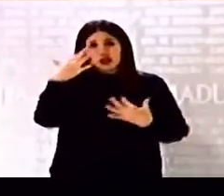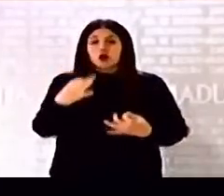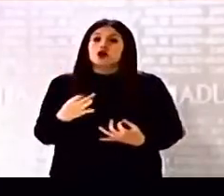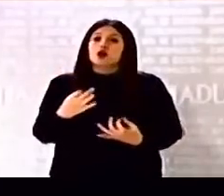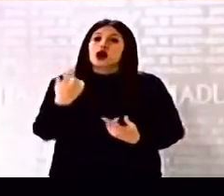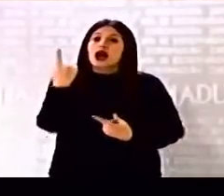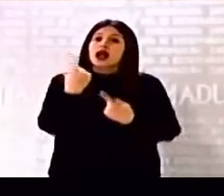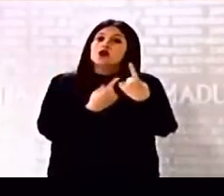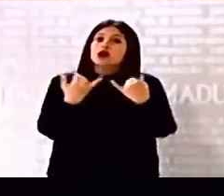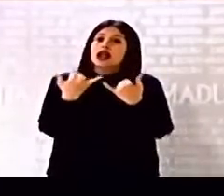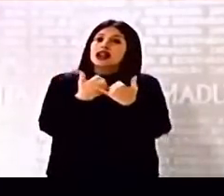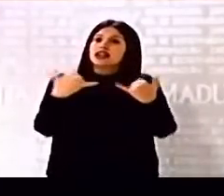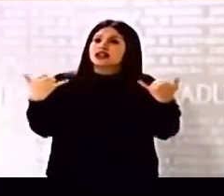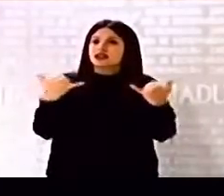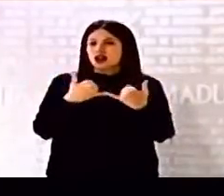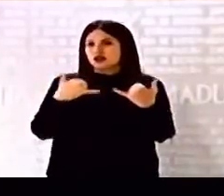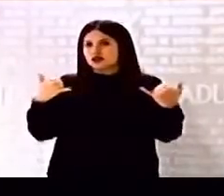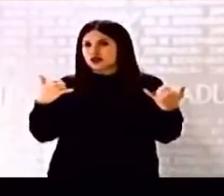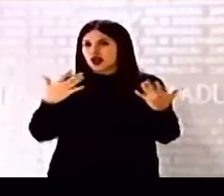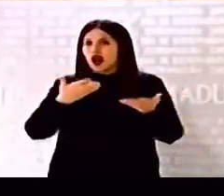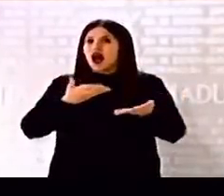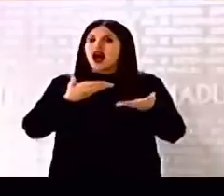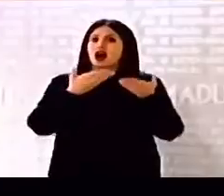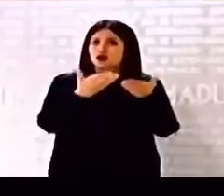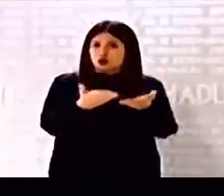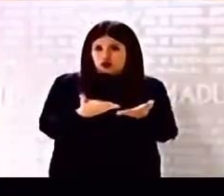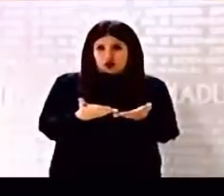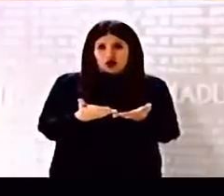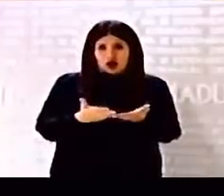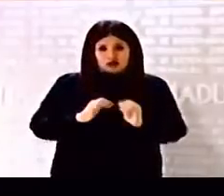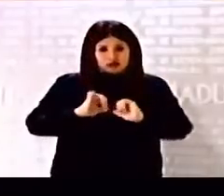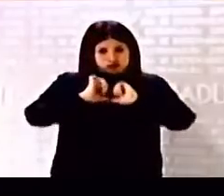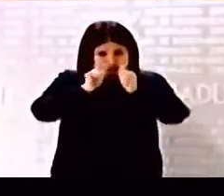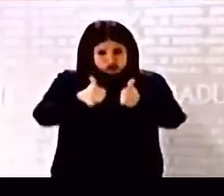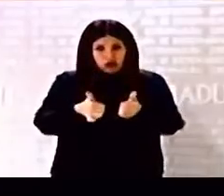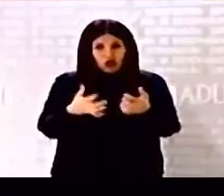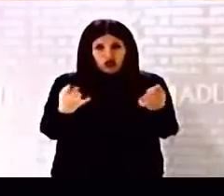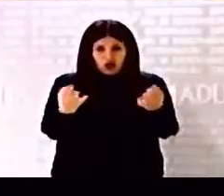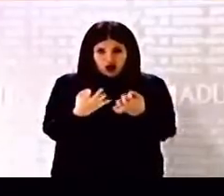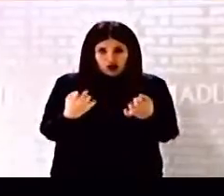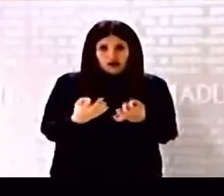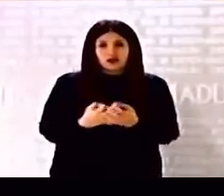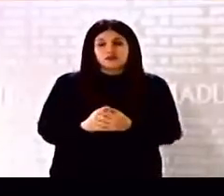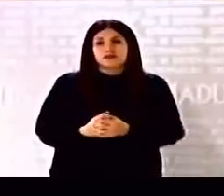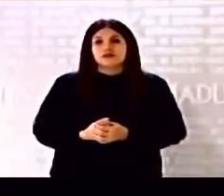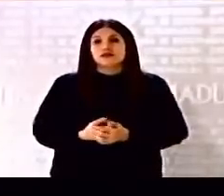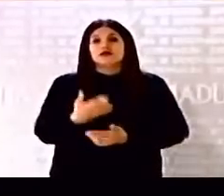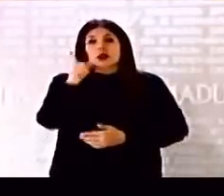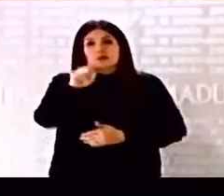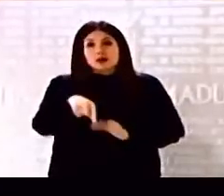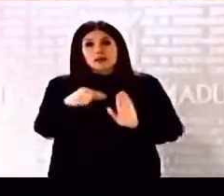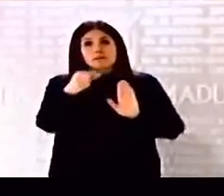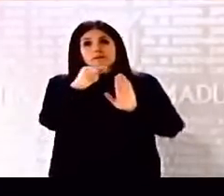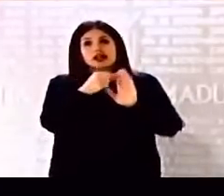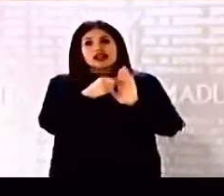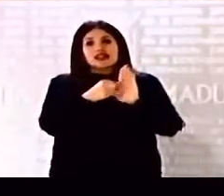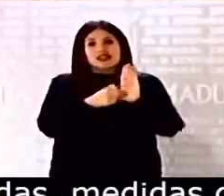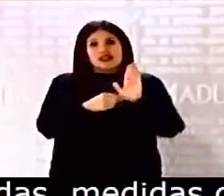determinadas líneas de ayudas. Estoy seguro que se tendrán que habilitar determinadas medidas de